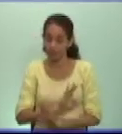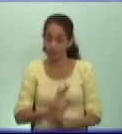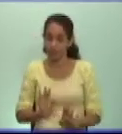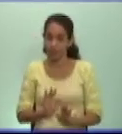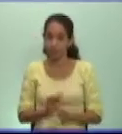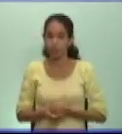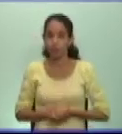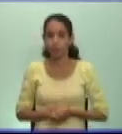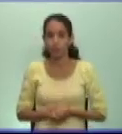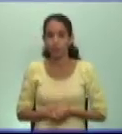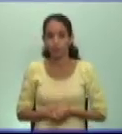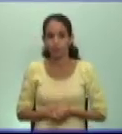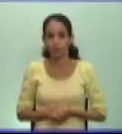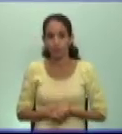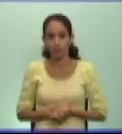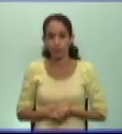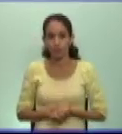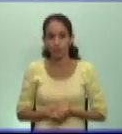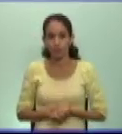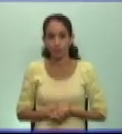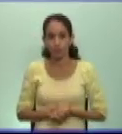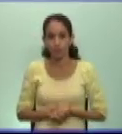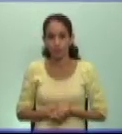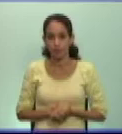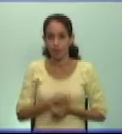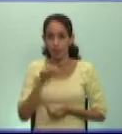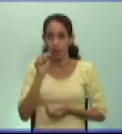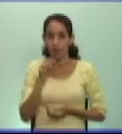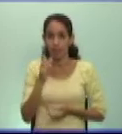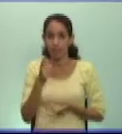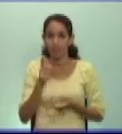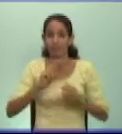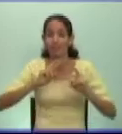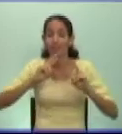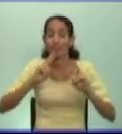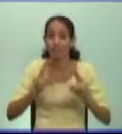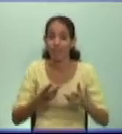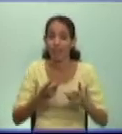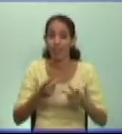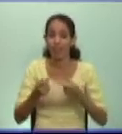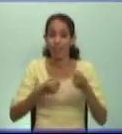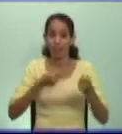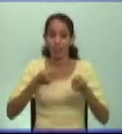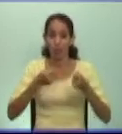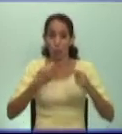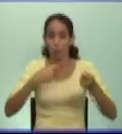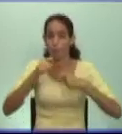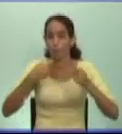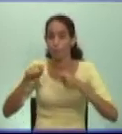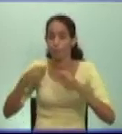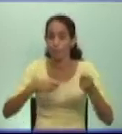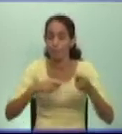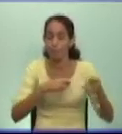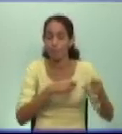todo lleva a que haya una reanimación económica, sobre todo el comercio de América Latina con Estados Unidos y con los